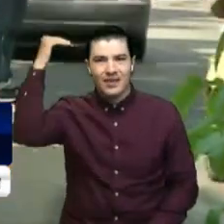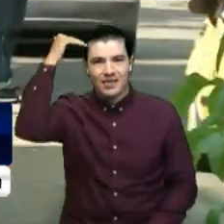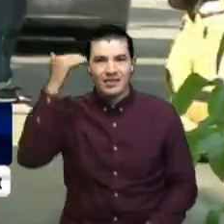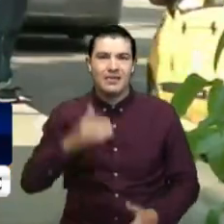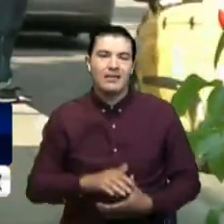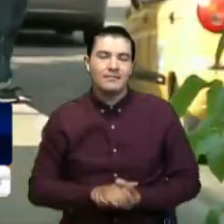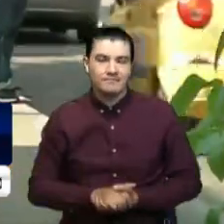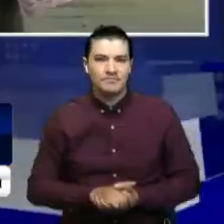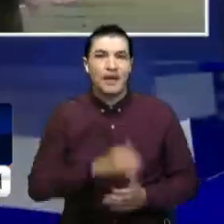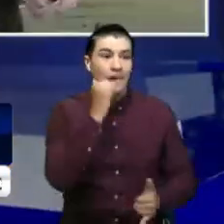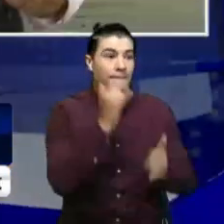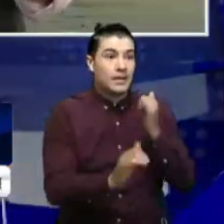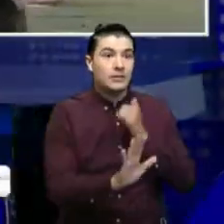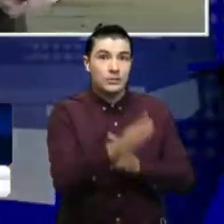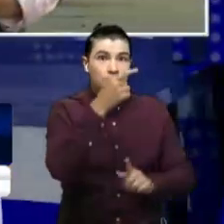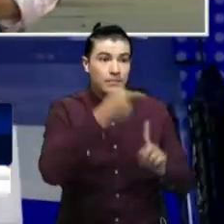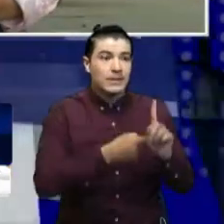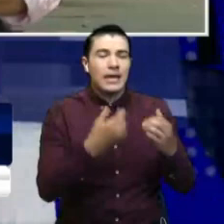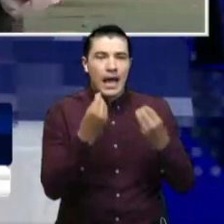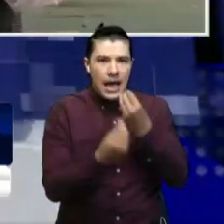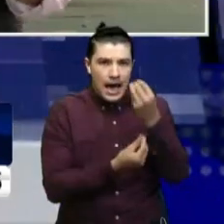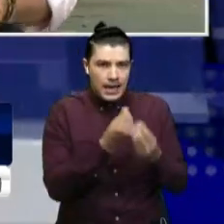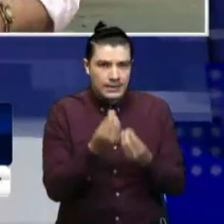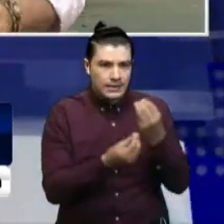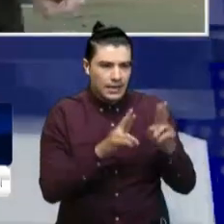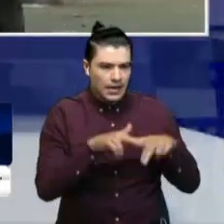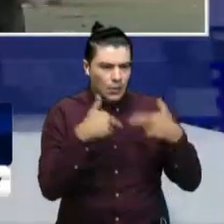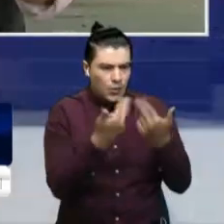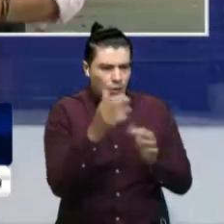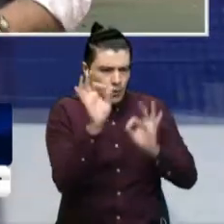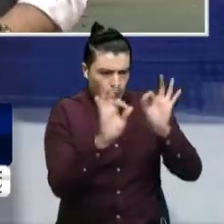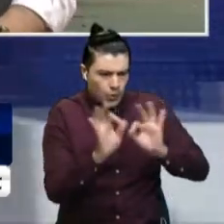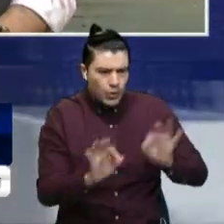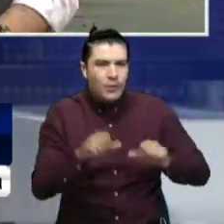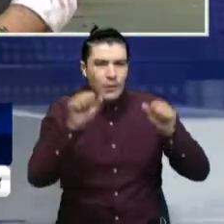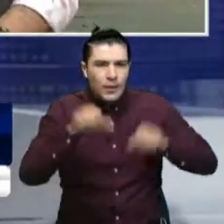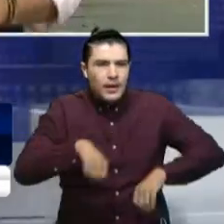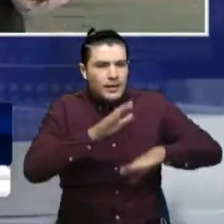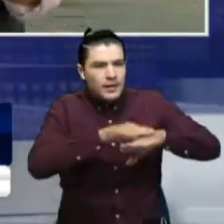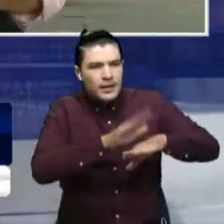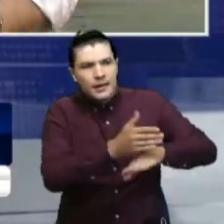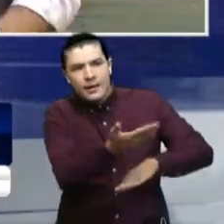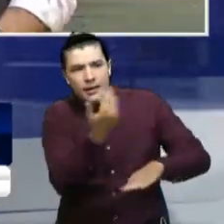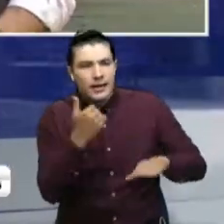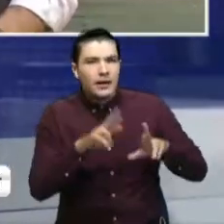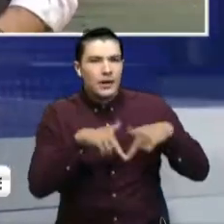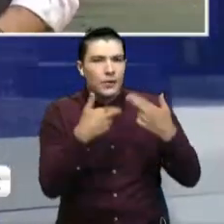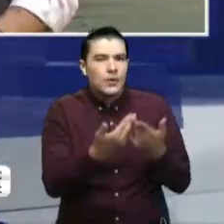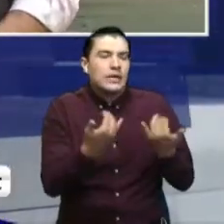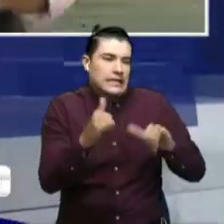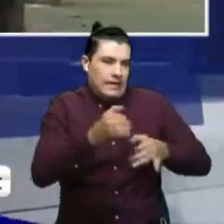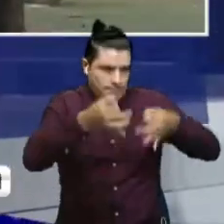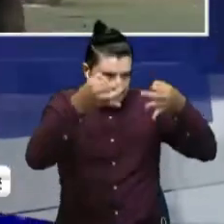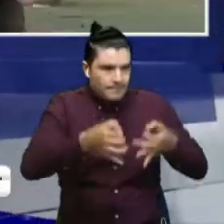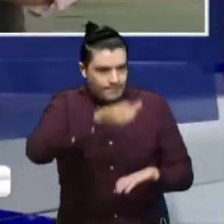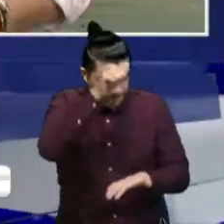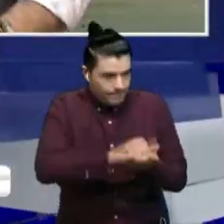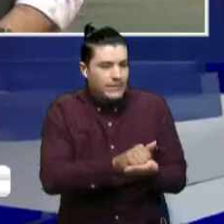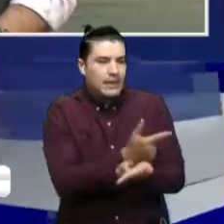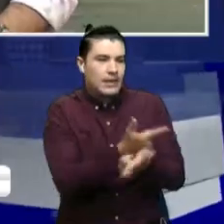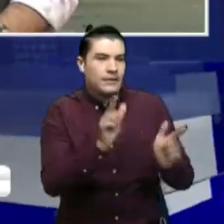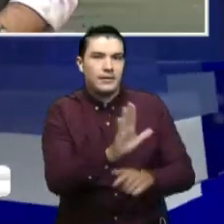para finales de este mes se realizarán las audiencias preparatorias para el llamado a juicio información que tenemos a esta hora